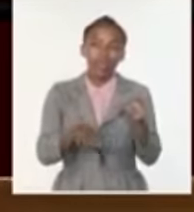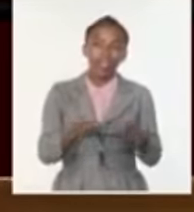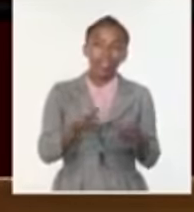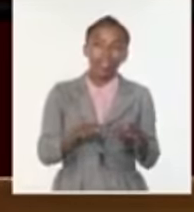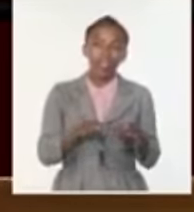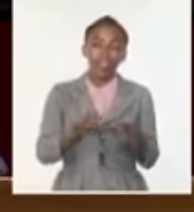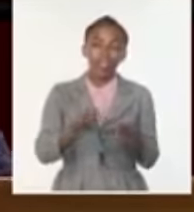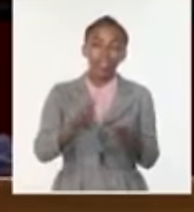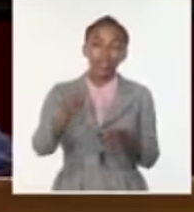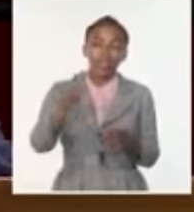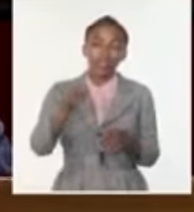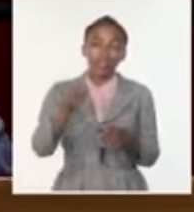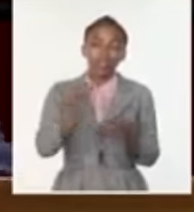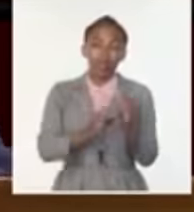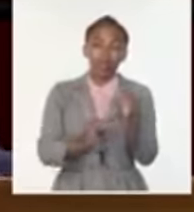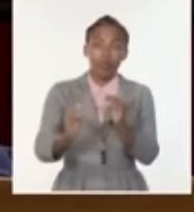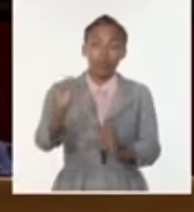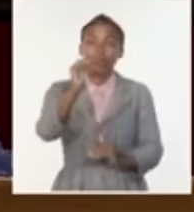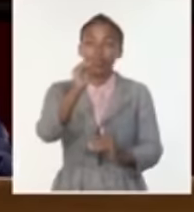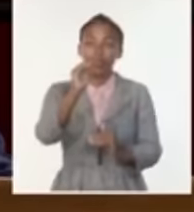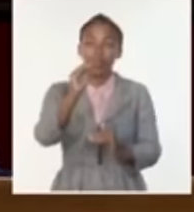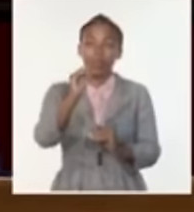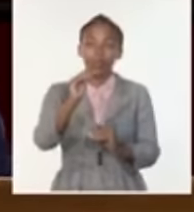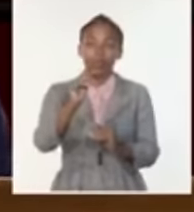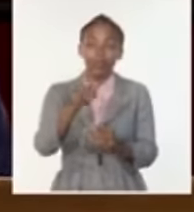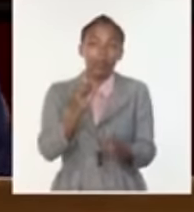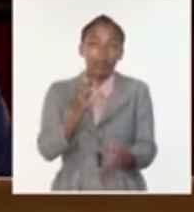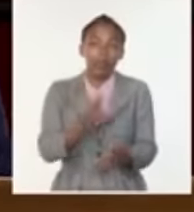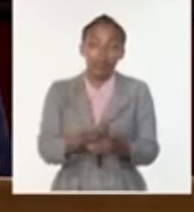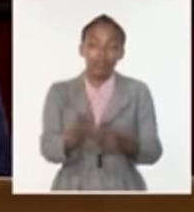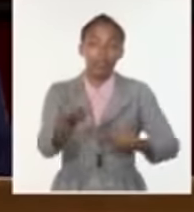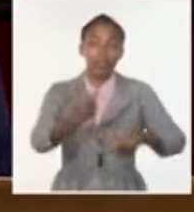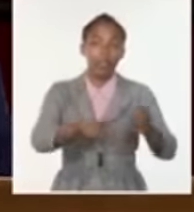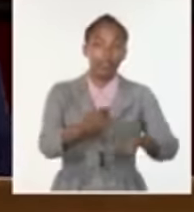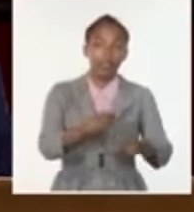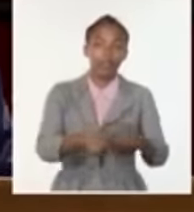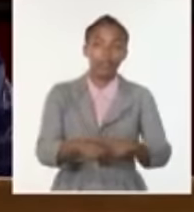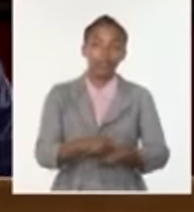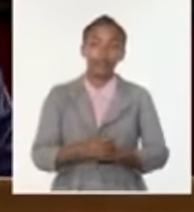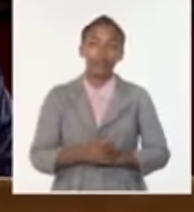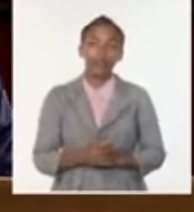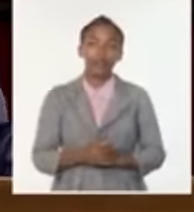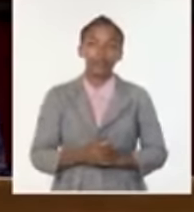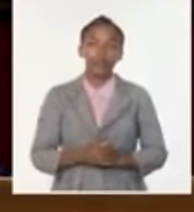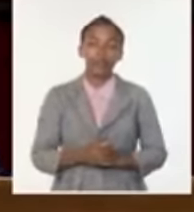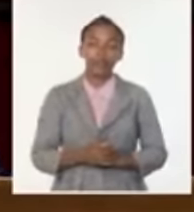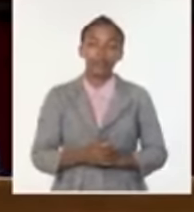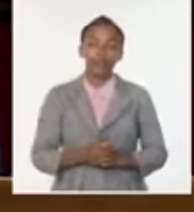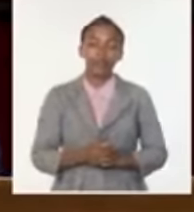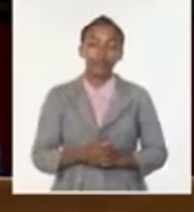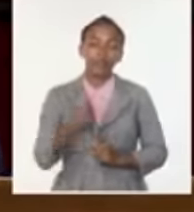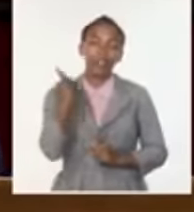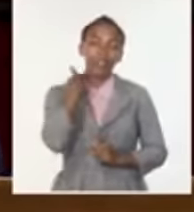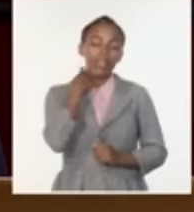de ganancia es lo que se aplica en estas negociaciones y transacciones. Desde el año